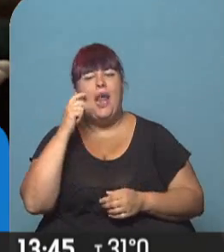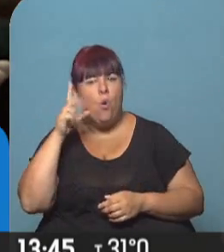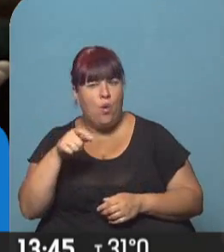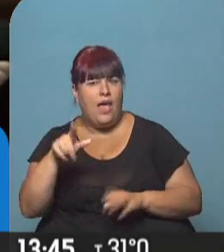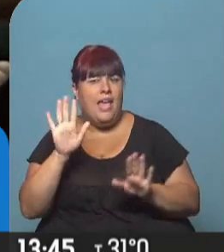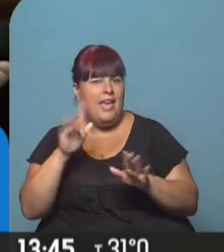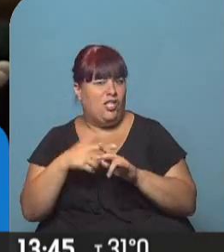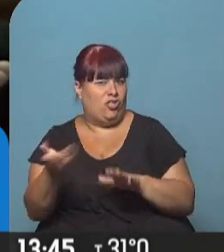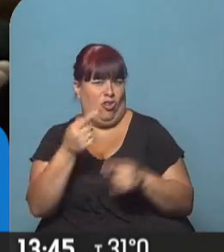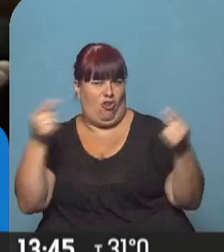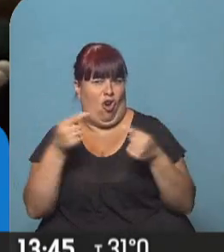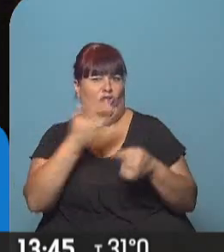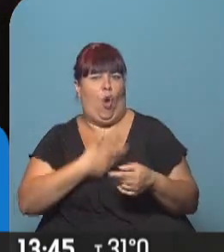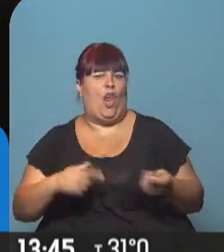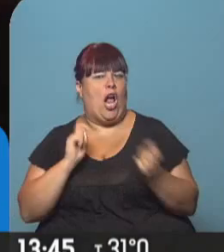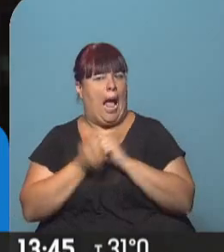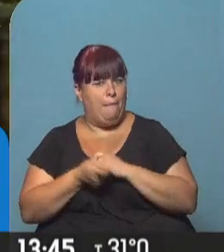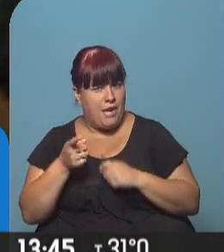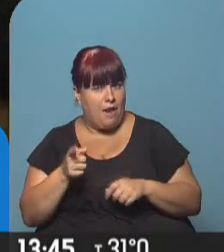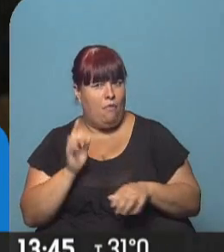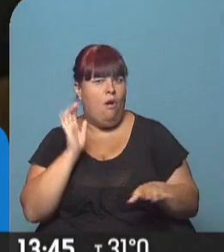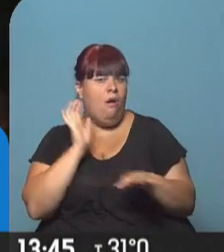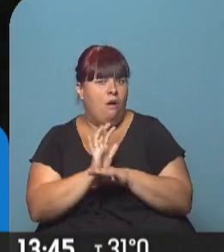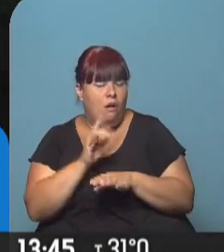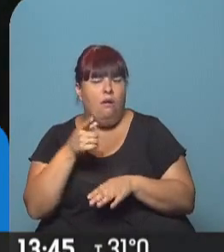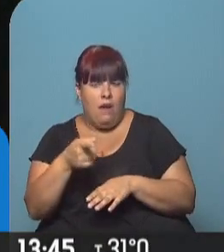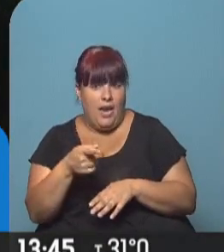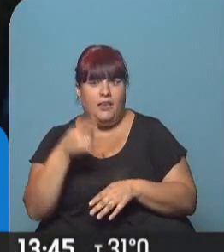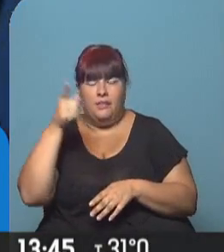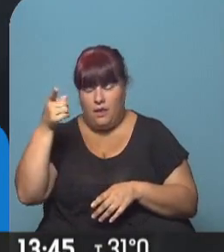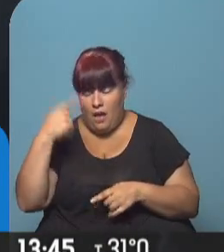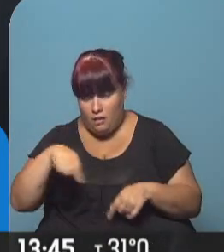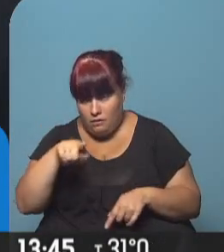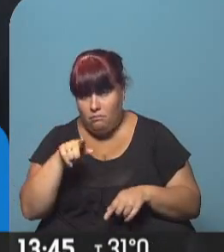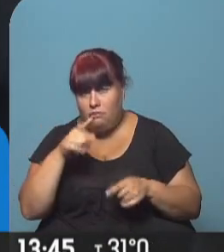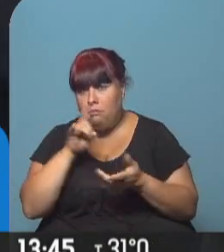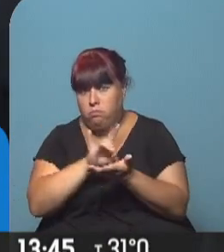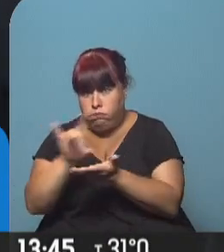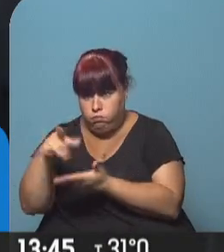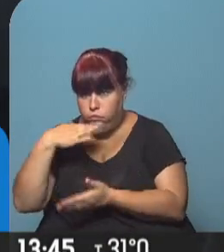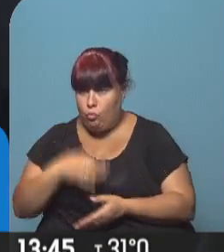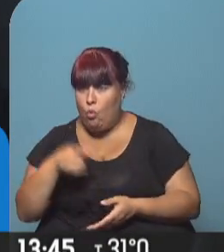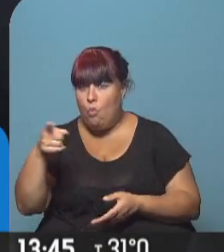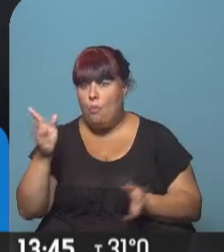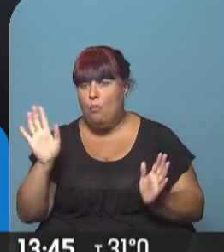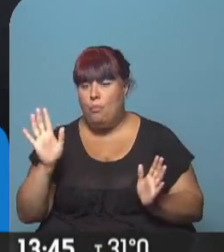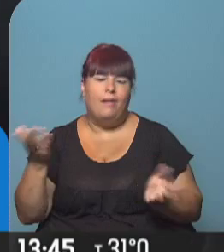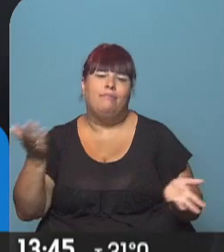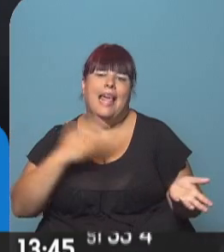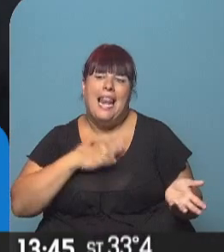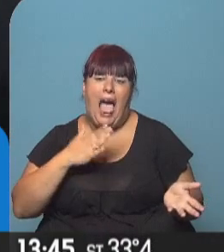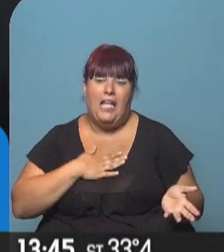la antípoda del gobierno de Cambiemos, lo cual lo están ejecutando con estos despidos, ¿no?